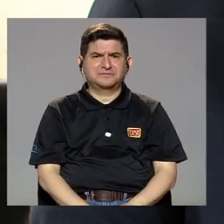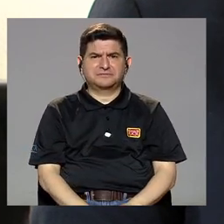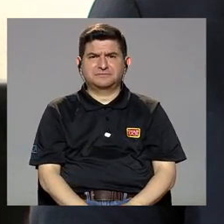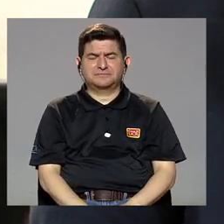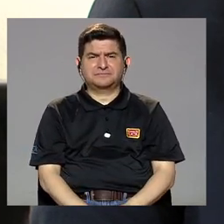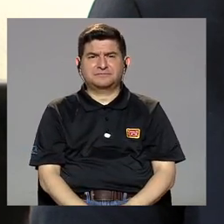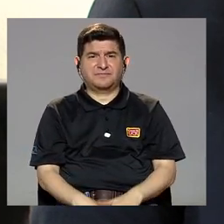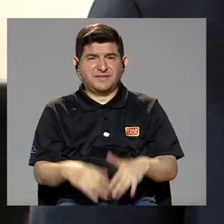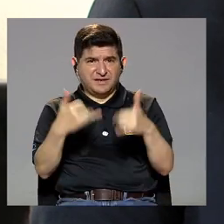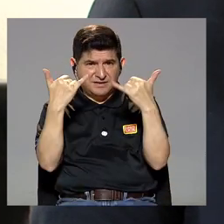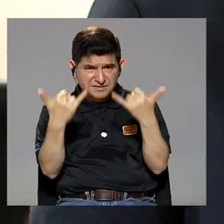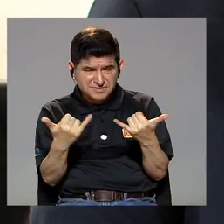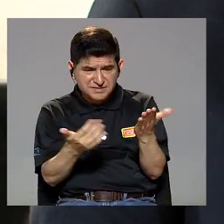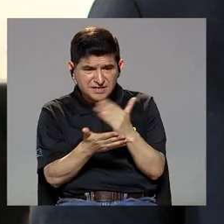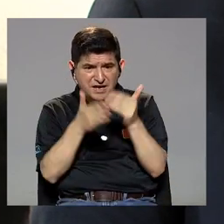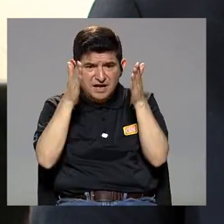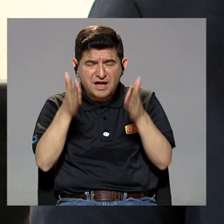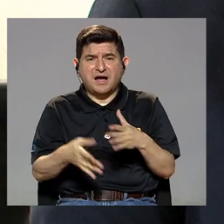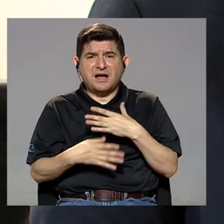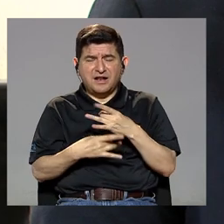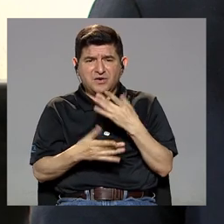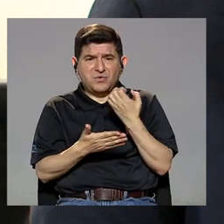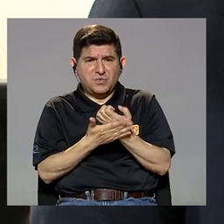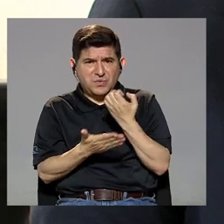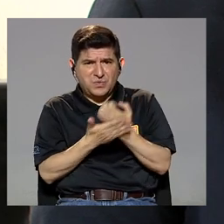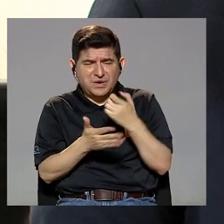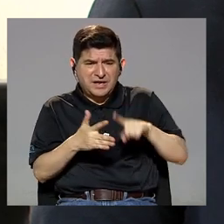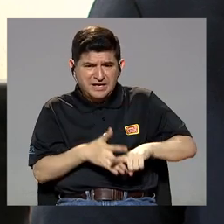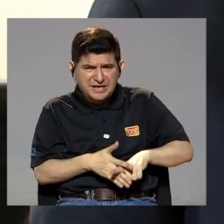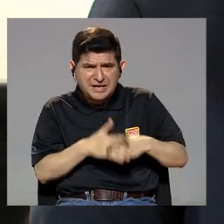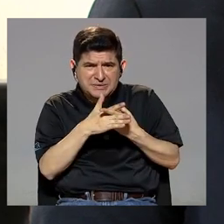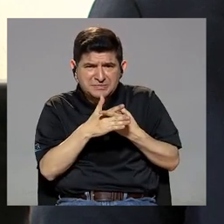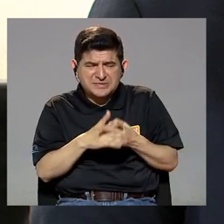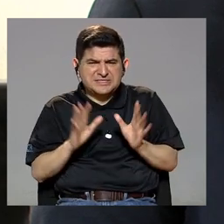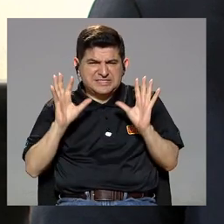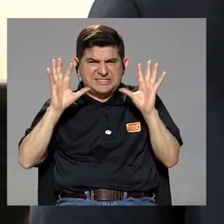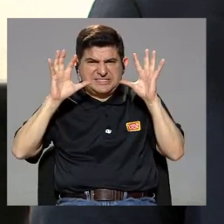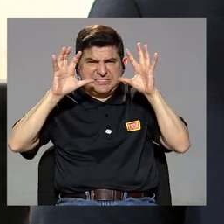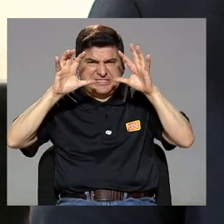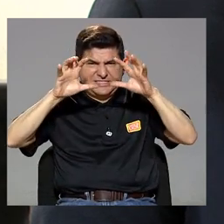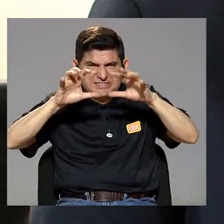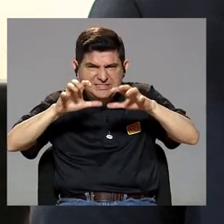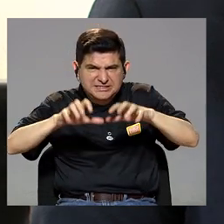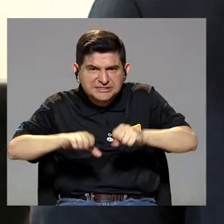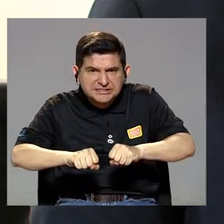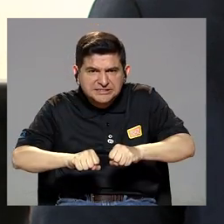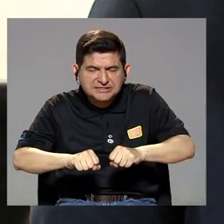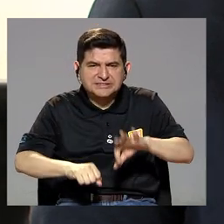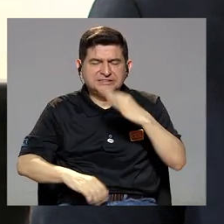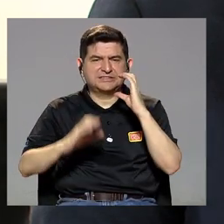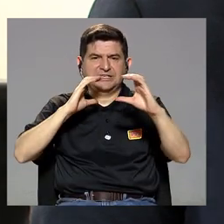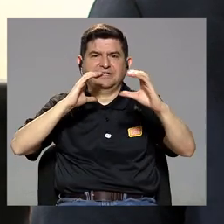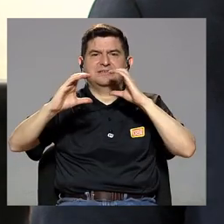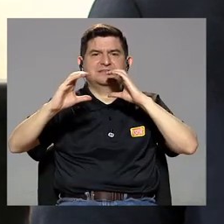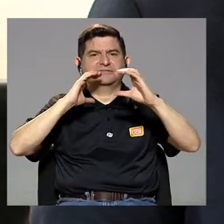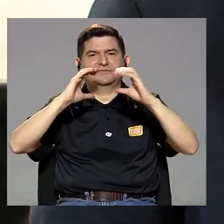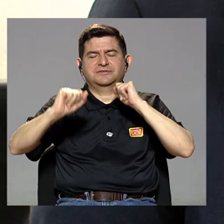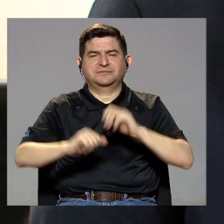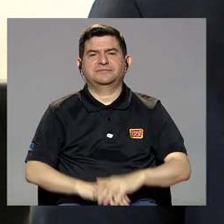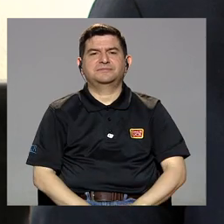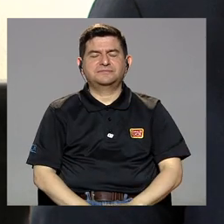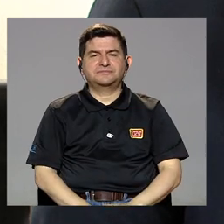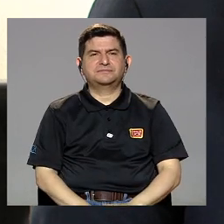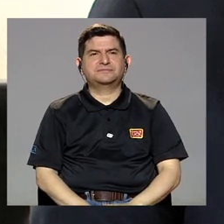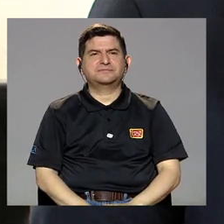ya entonces algunos intereses económicos empezaron a adueñarse de los de los medios hubo